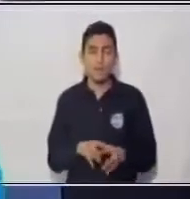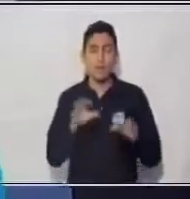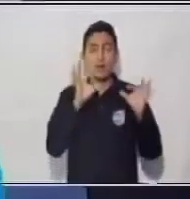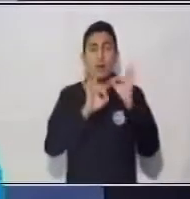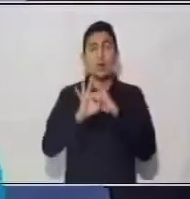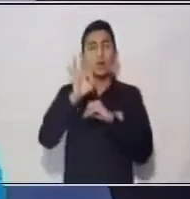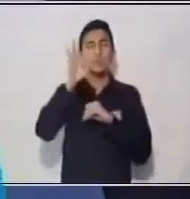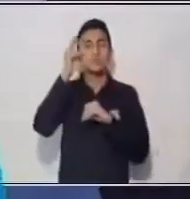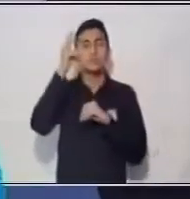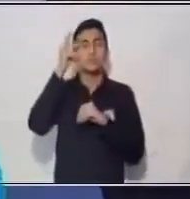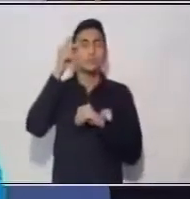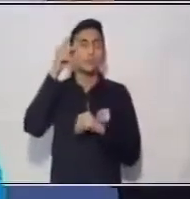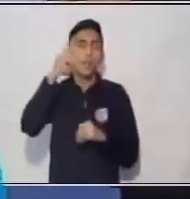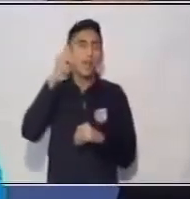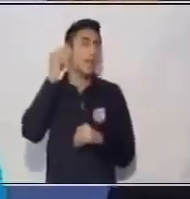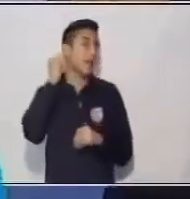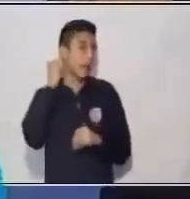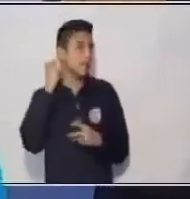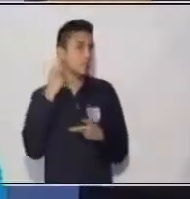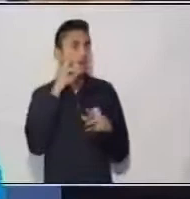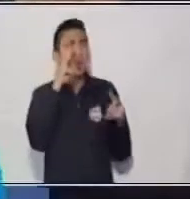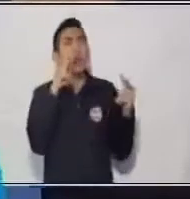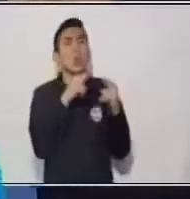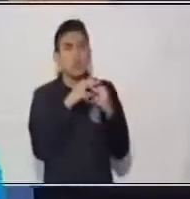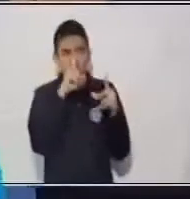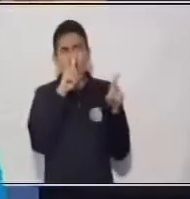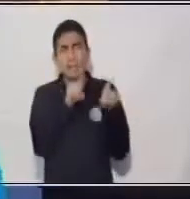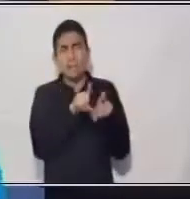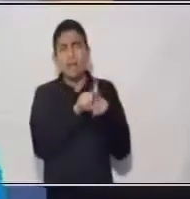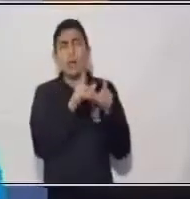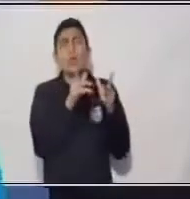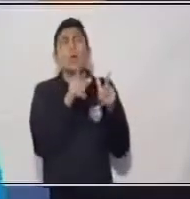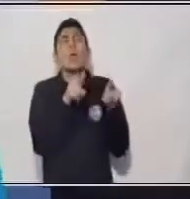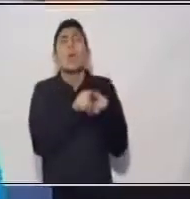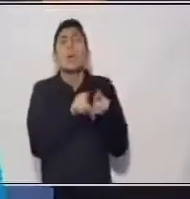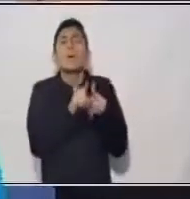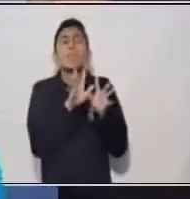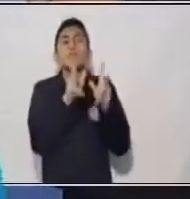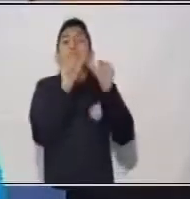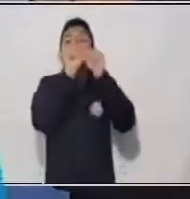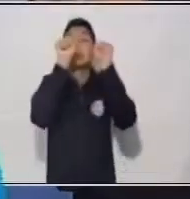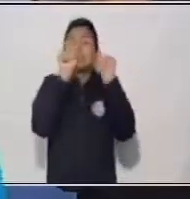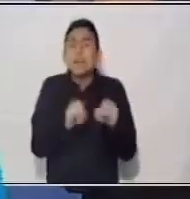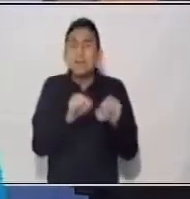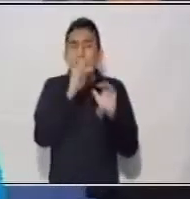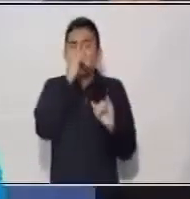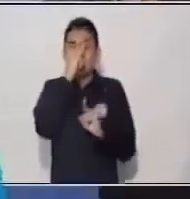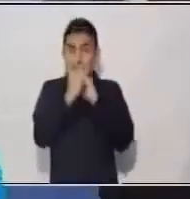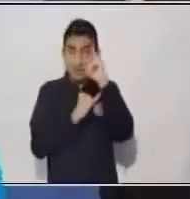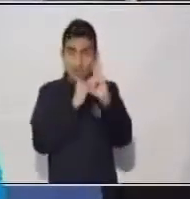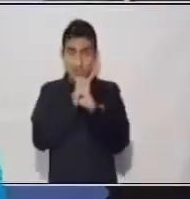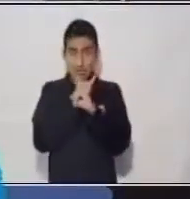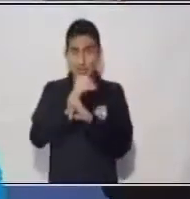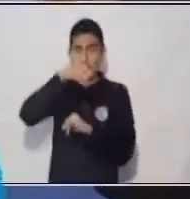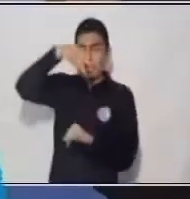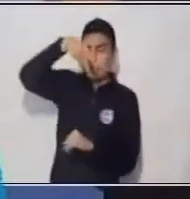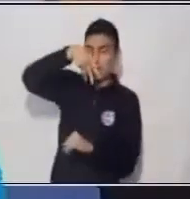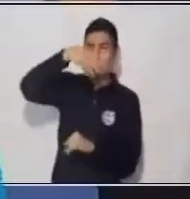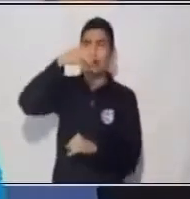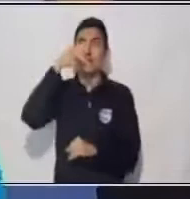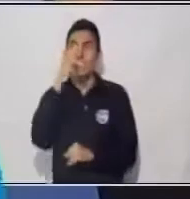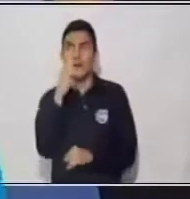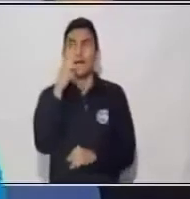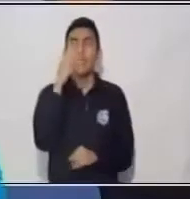kilogramos. Se conoce también al sistema internacional como MKS, que es